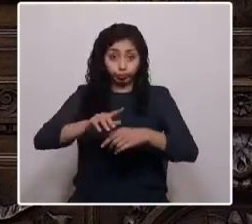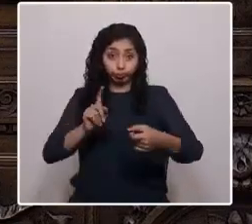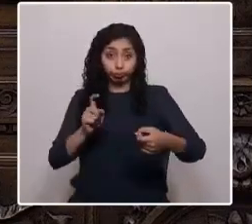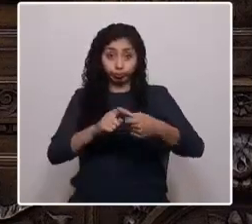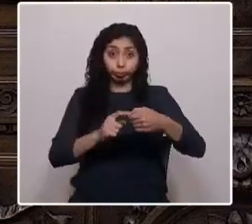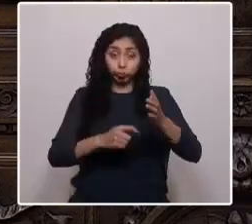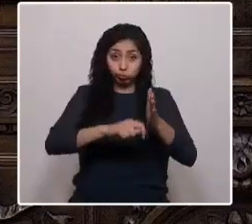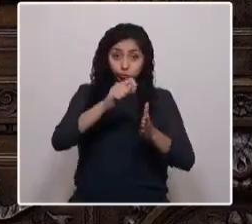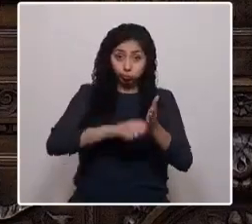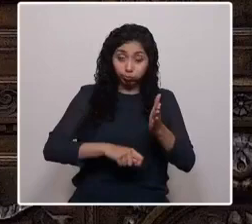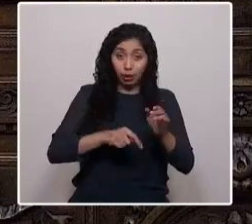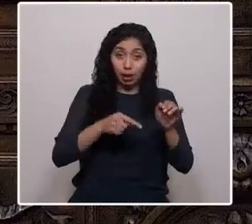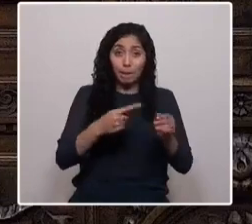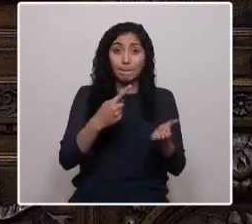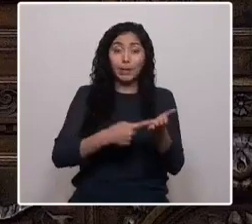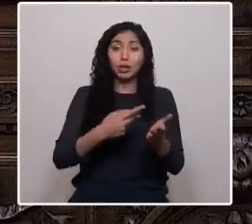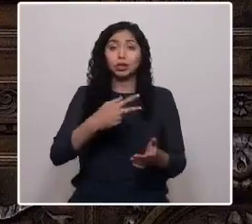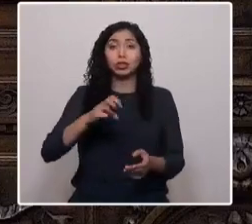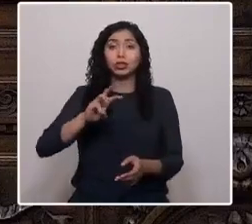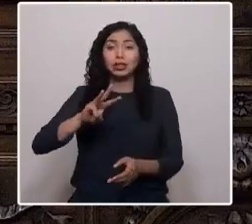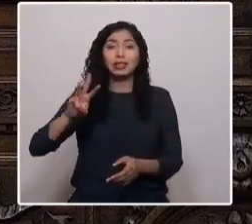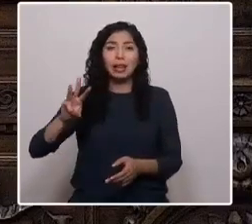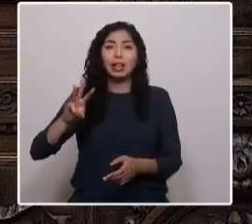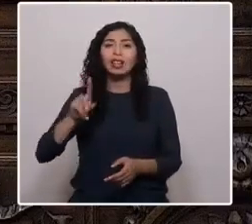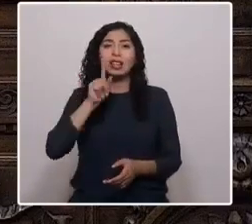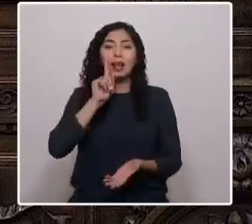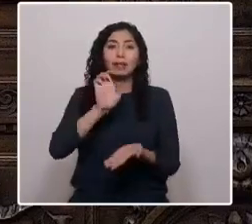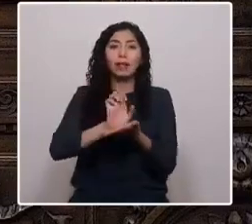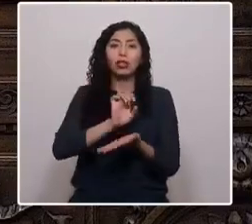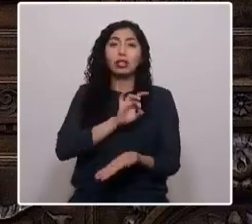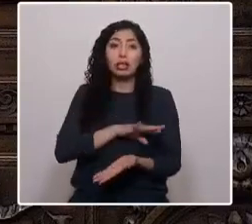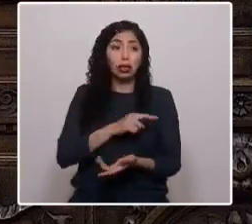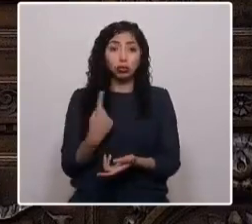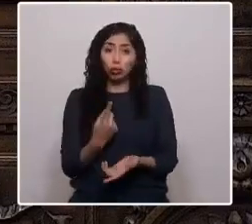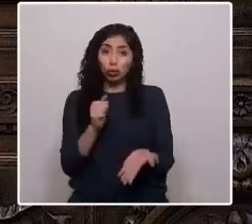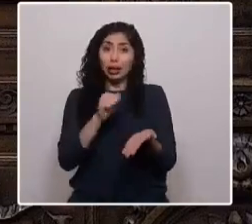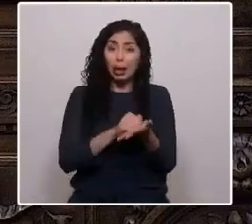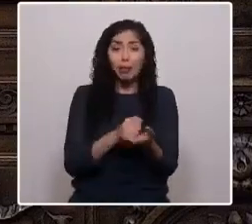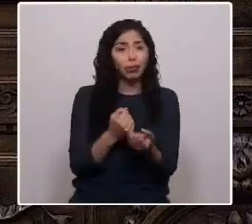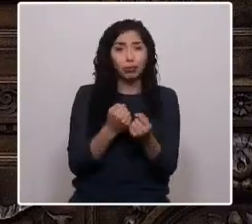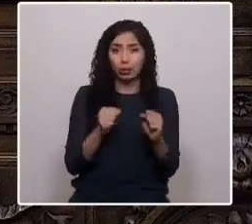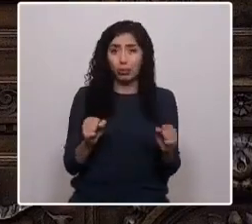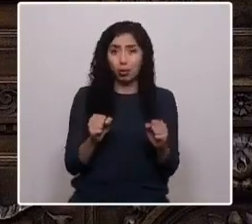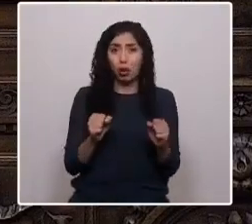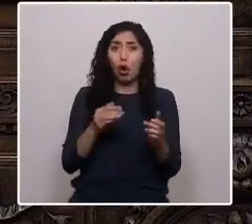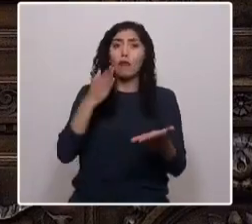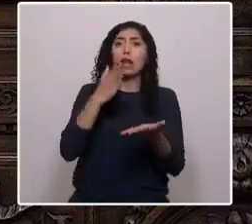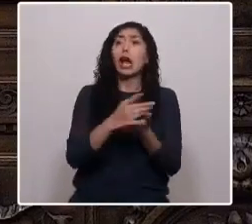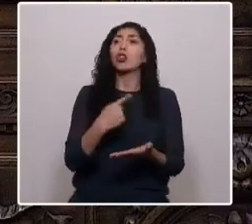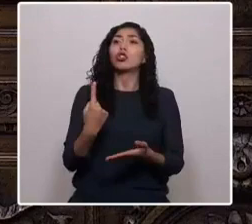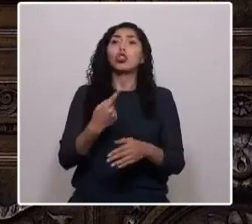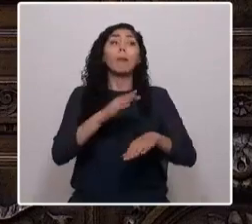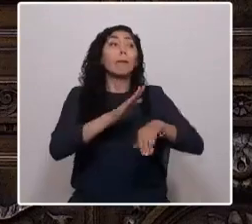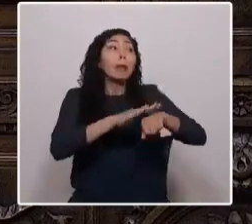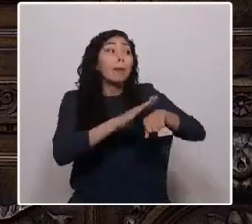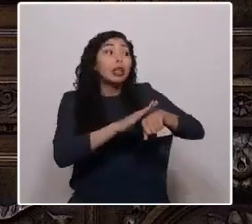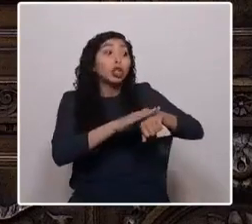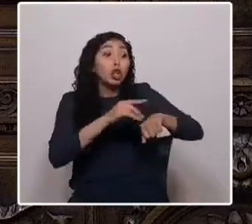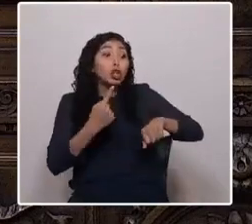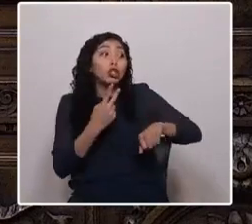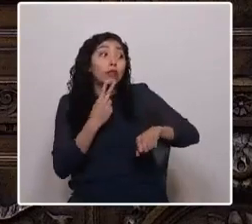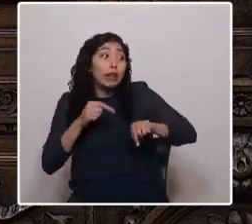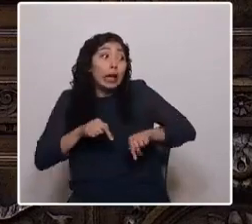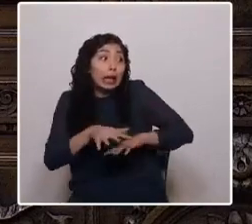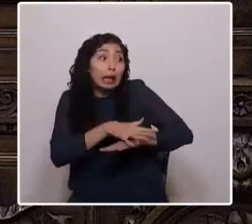estado de chile sin posibilidad de ponernos ni de reclamar nos obligaron a pedir permiso para estar en nuestra tierra a rogar